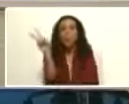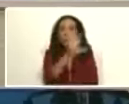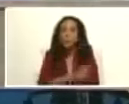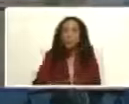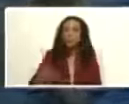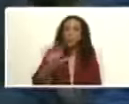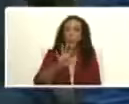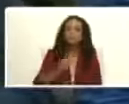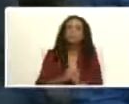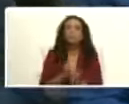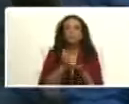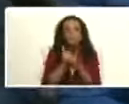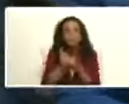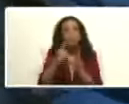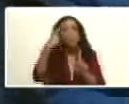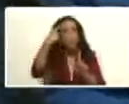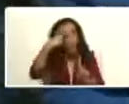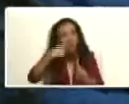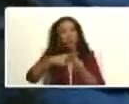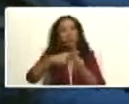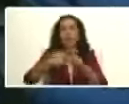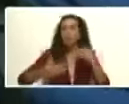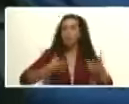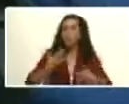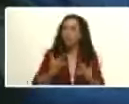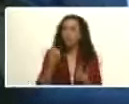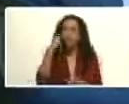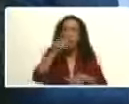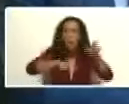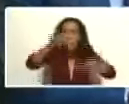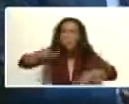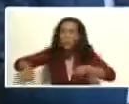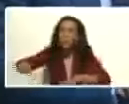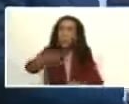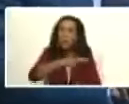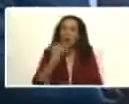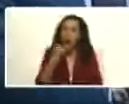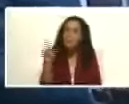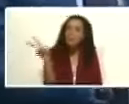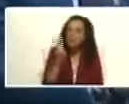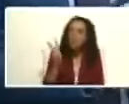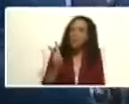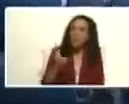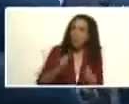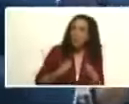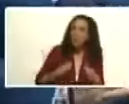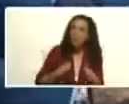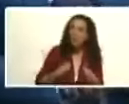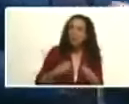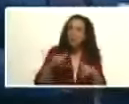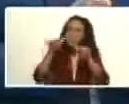que habla de la actividad económica. Venezuela debe vivir de sus